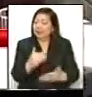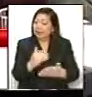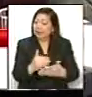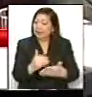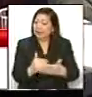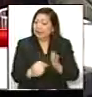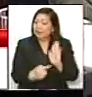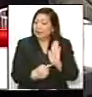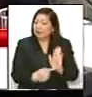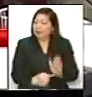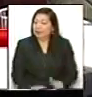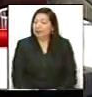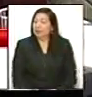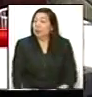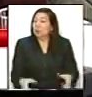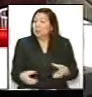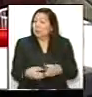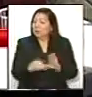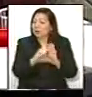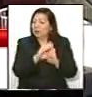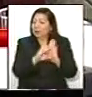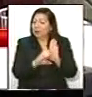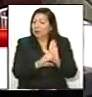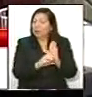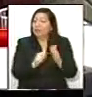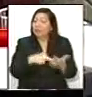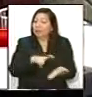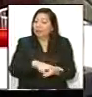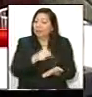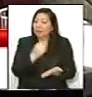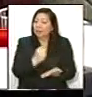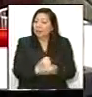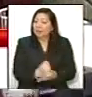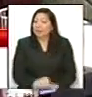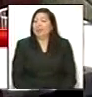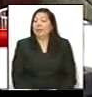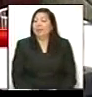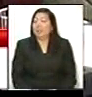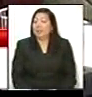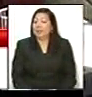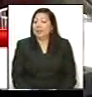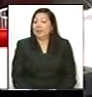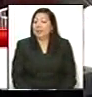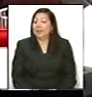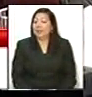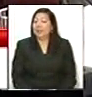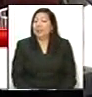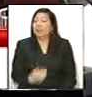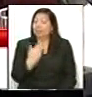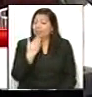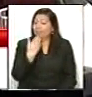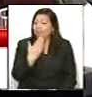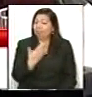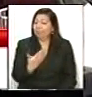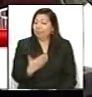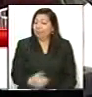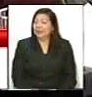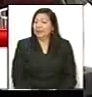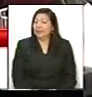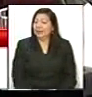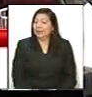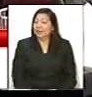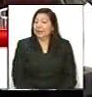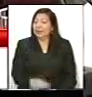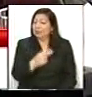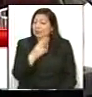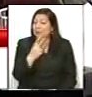que ha presentado la Comisión de Constitución y que hemos aprobado. Por ejemplo, presidente, y le agradezco la interrupción, colega Velázquez,